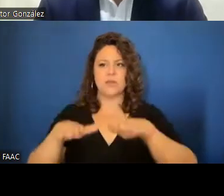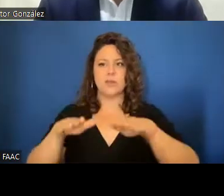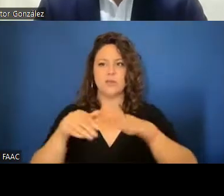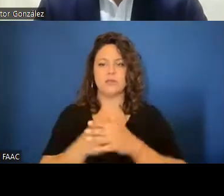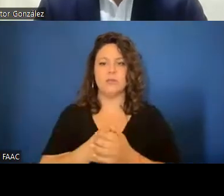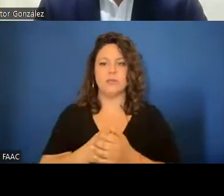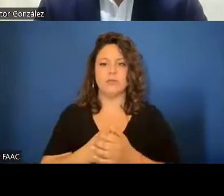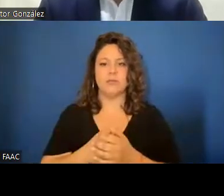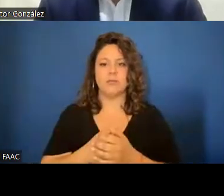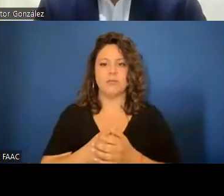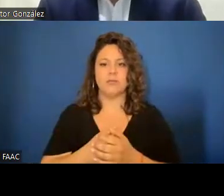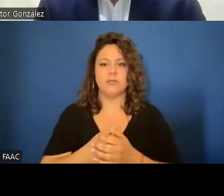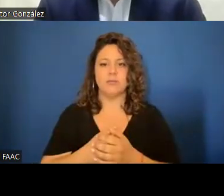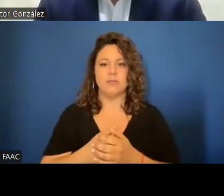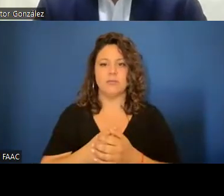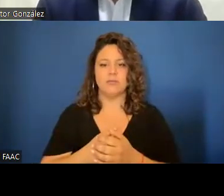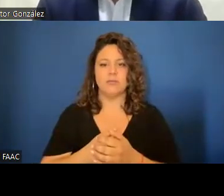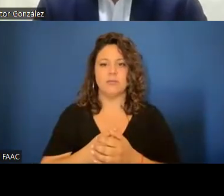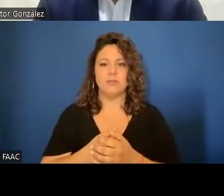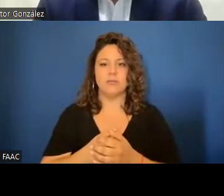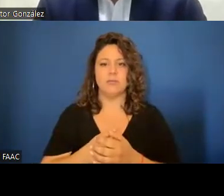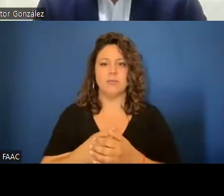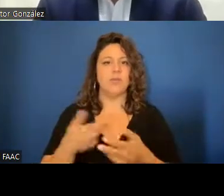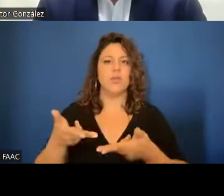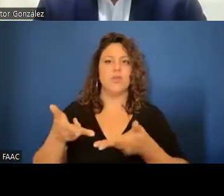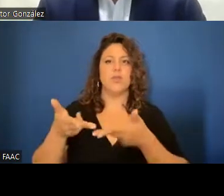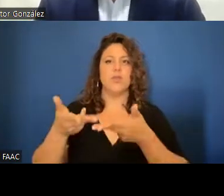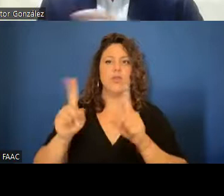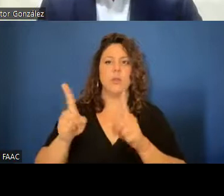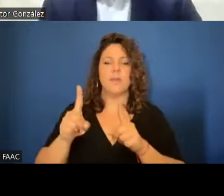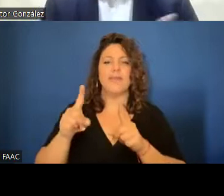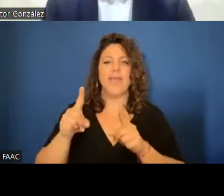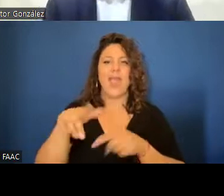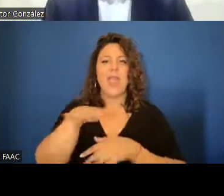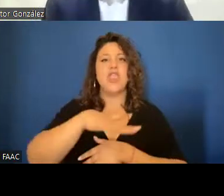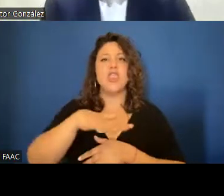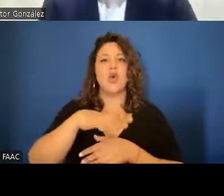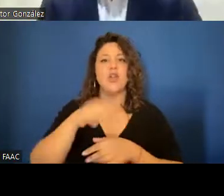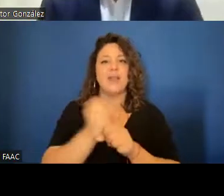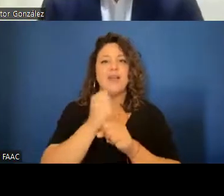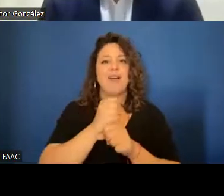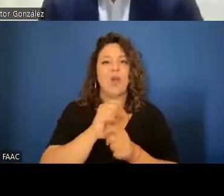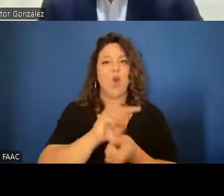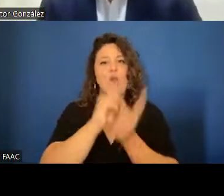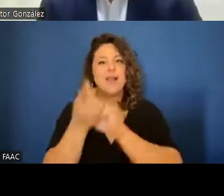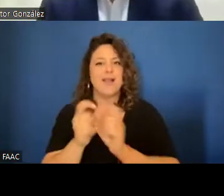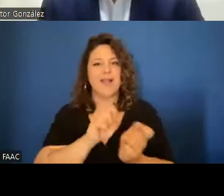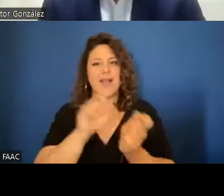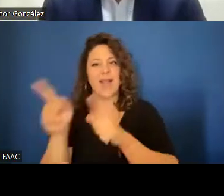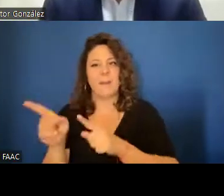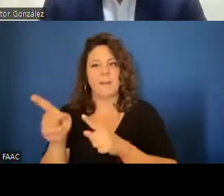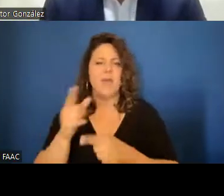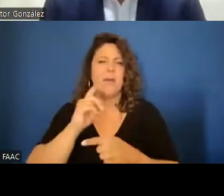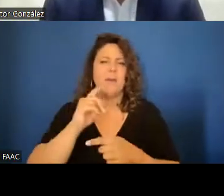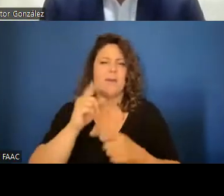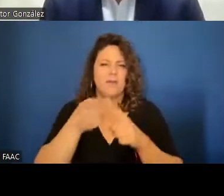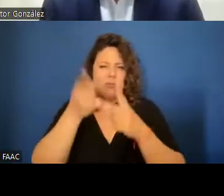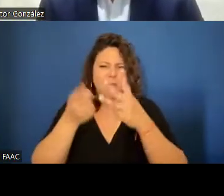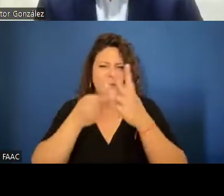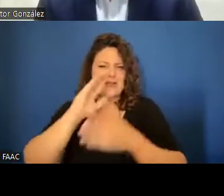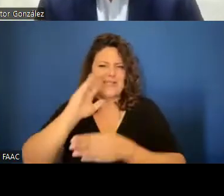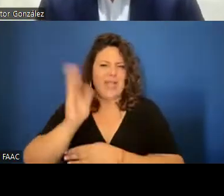para que realmente ver en qué plano se han vulnerado mis derechos y reaccionar, porque